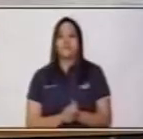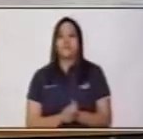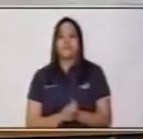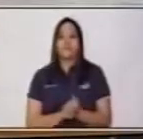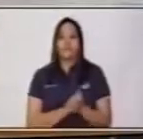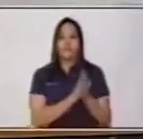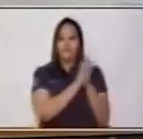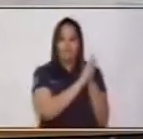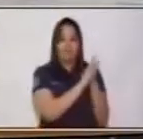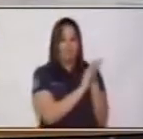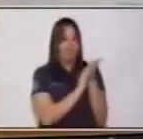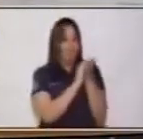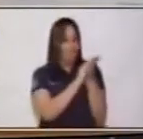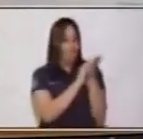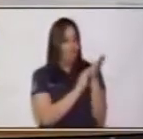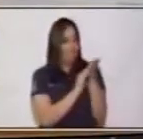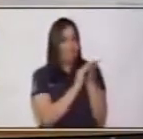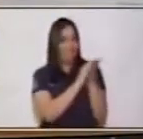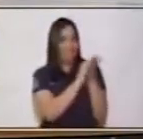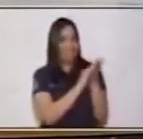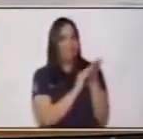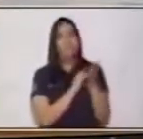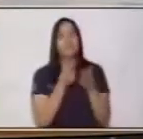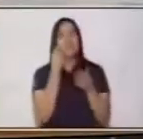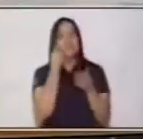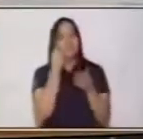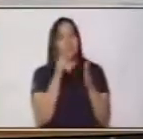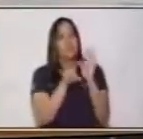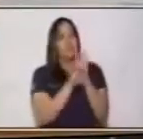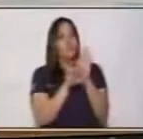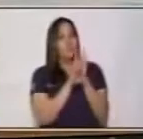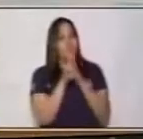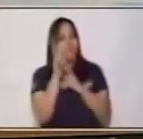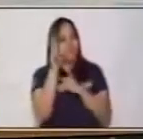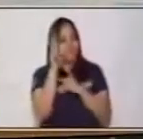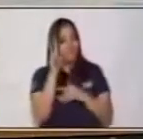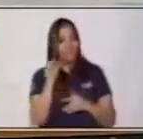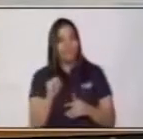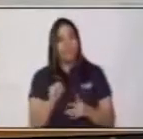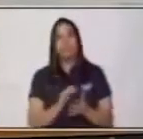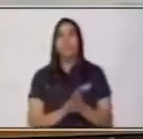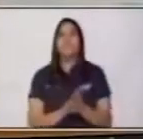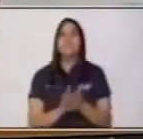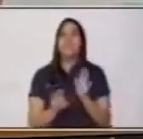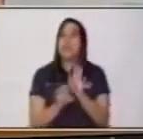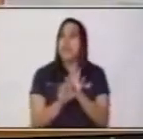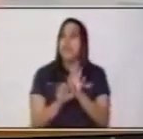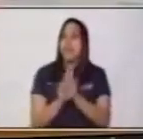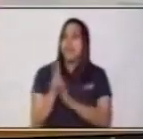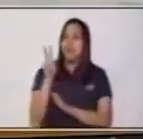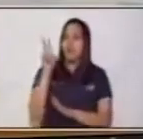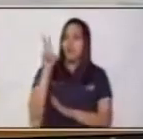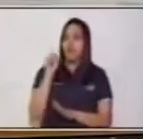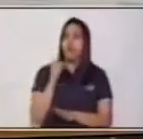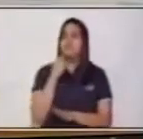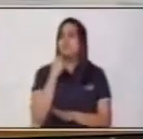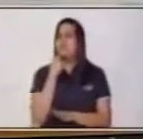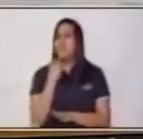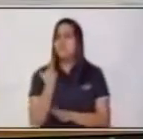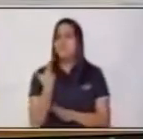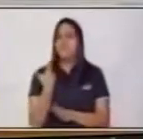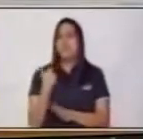vamos a borrar y proceder al ejemplo número 2. El ejemplo número 2 nos dice que